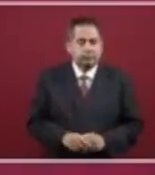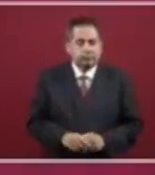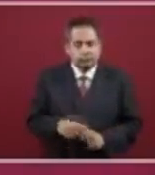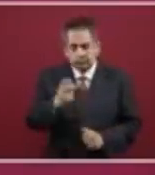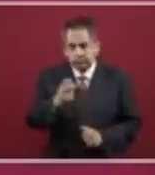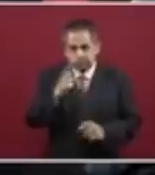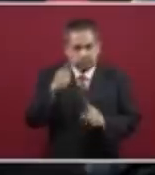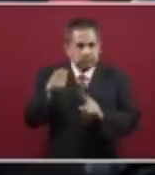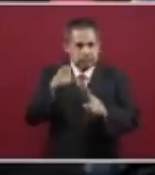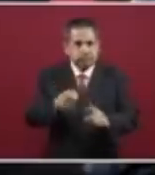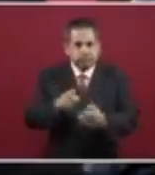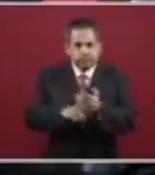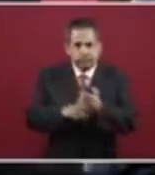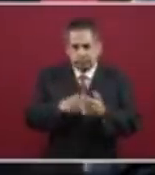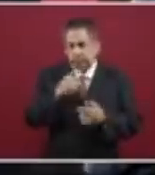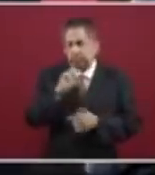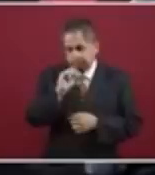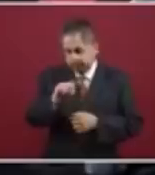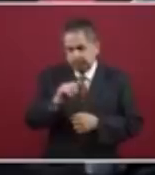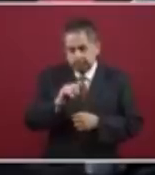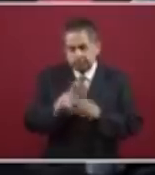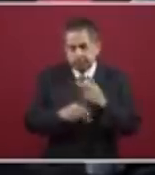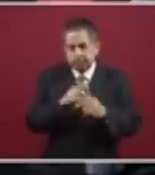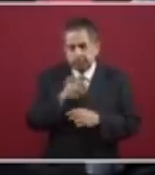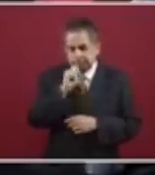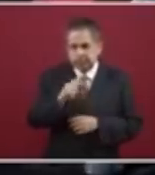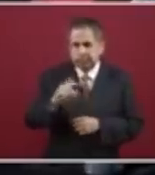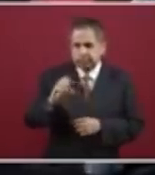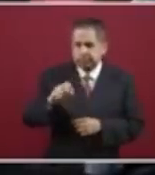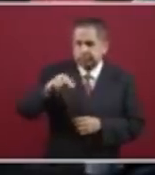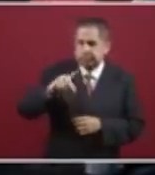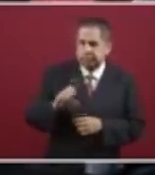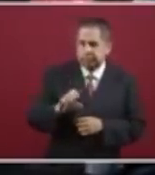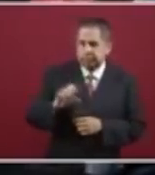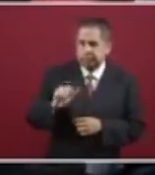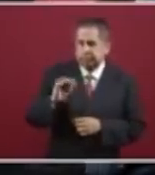Eso se trató y sí fue Enrique Alfaro.